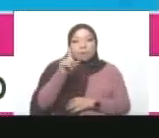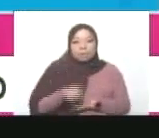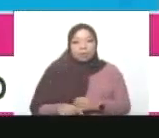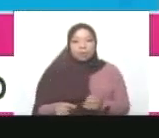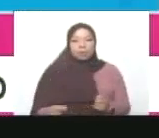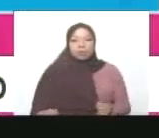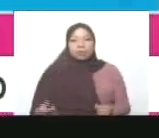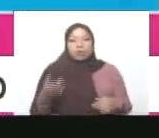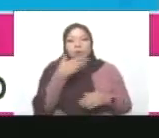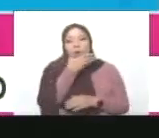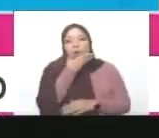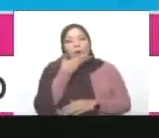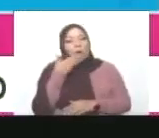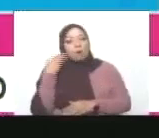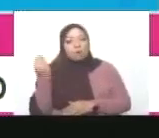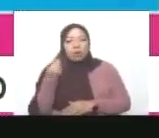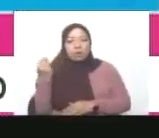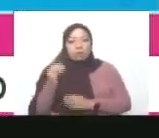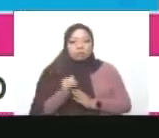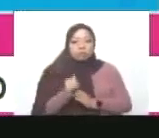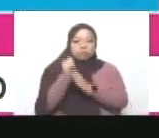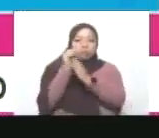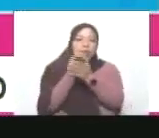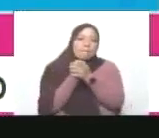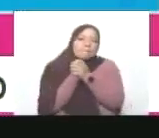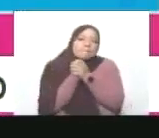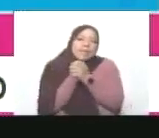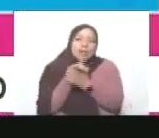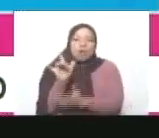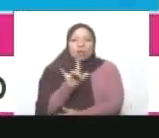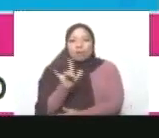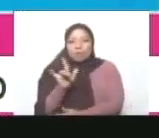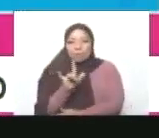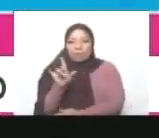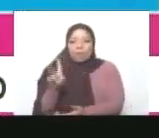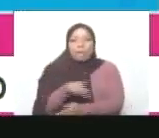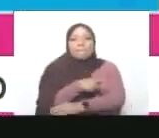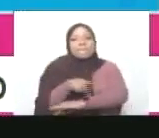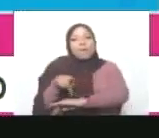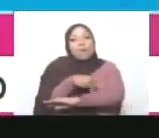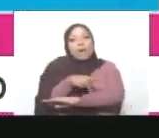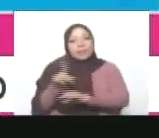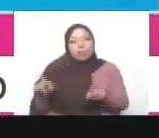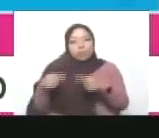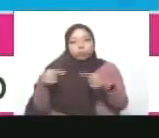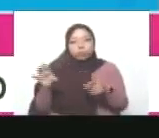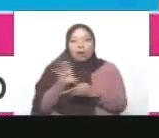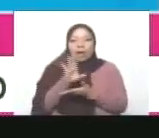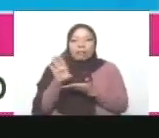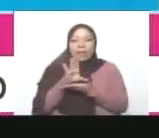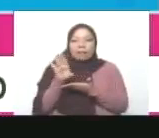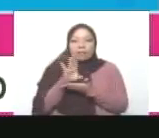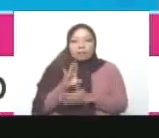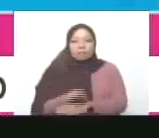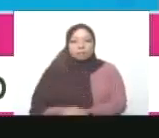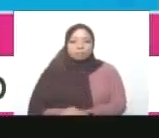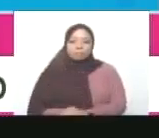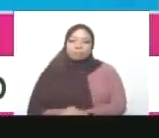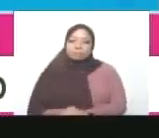a este joven líder, querido, querido líder, poeta, músico, cantante